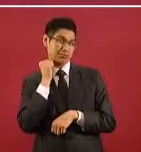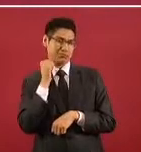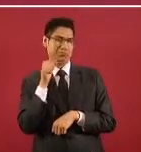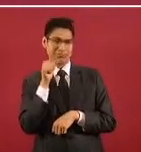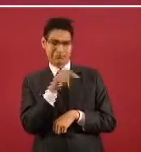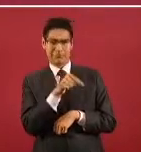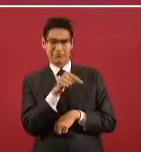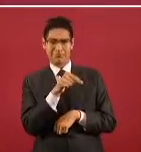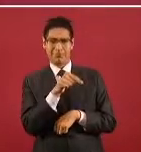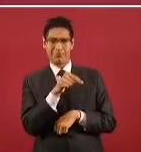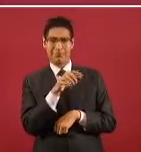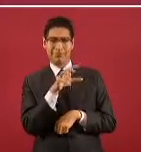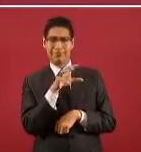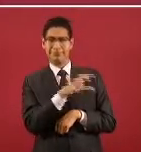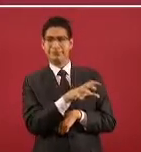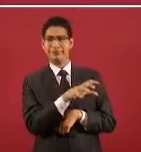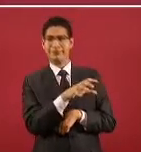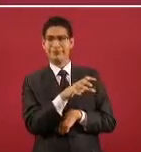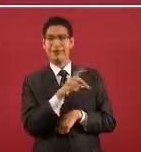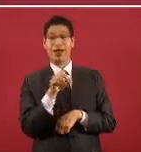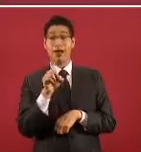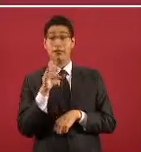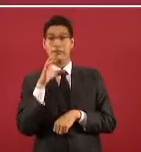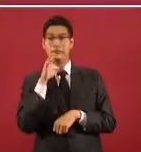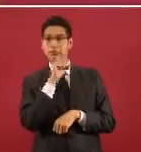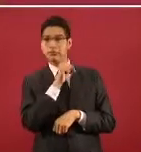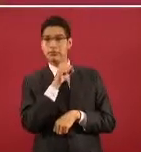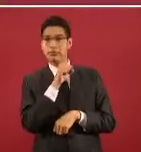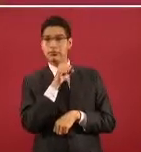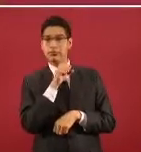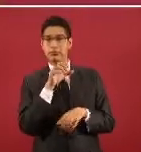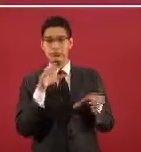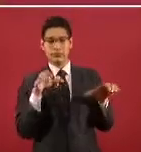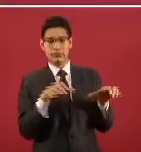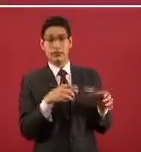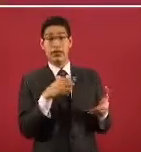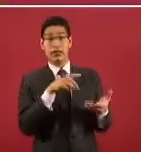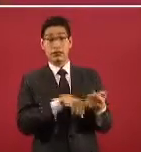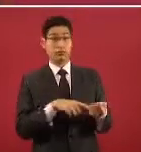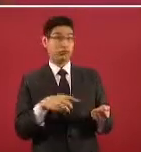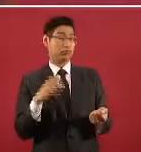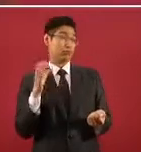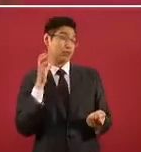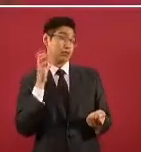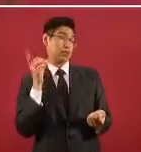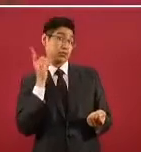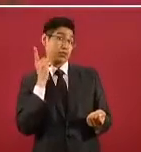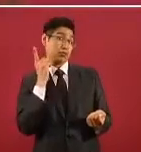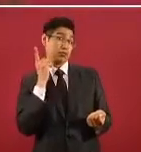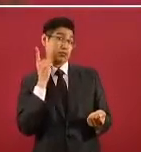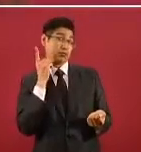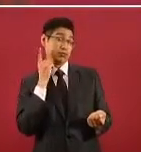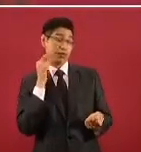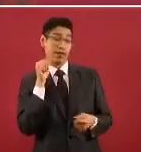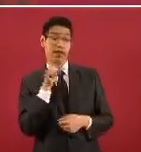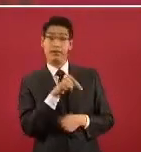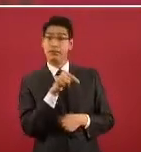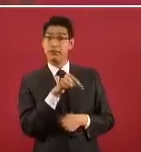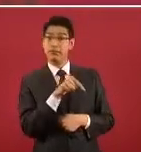legisladores de Aguascalientes, los integrantes del Congreso local, los diputados, diputadas de